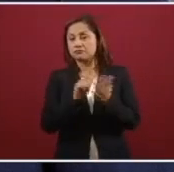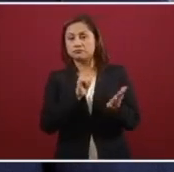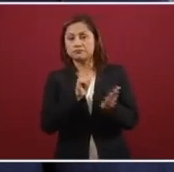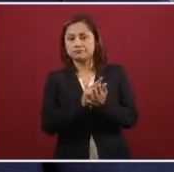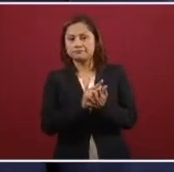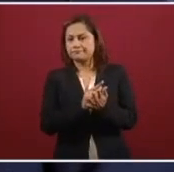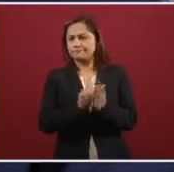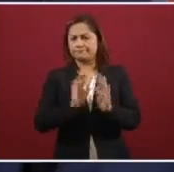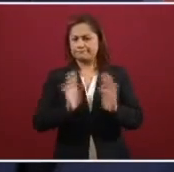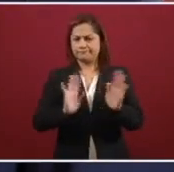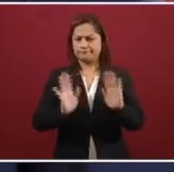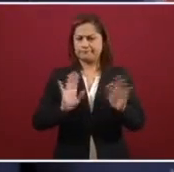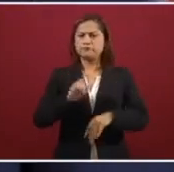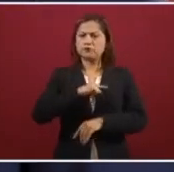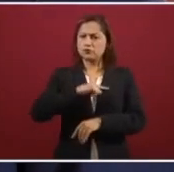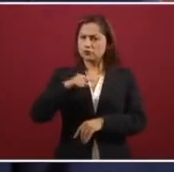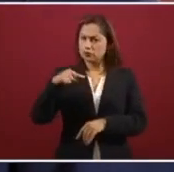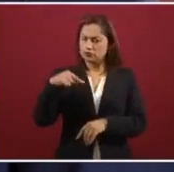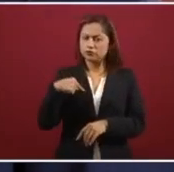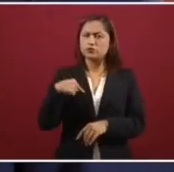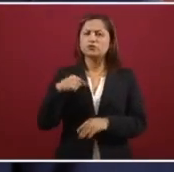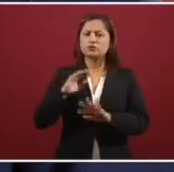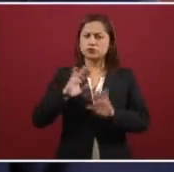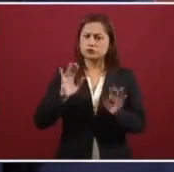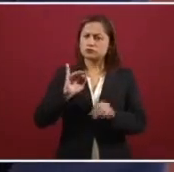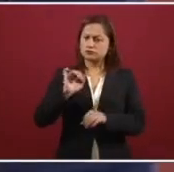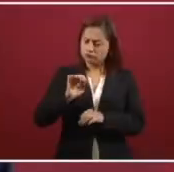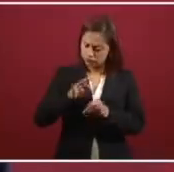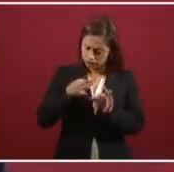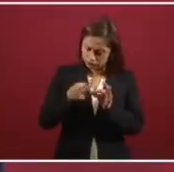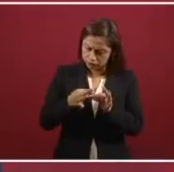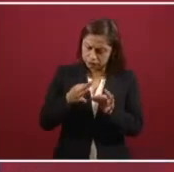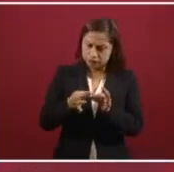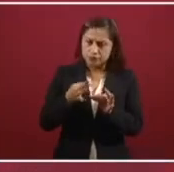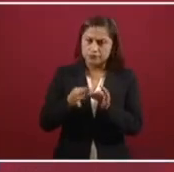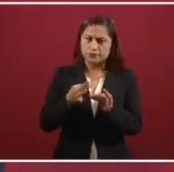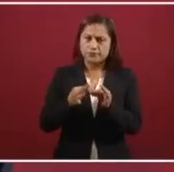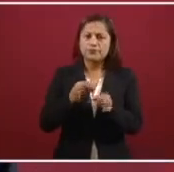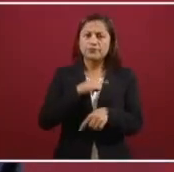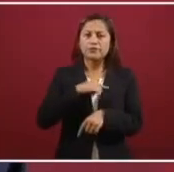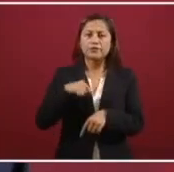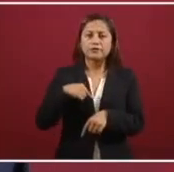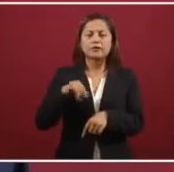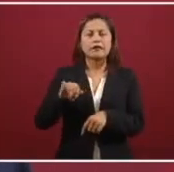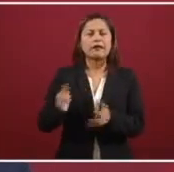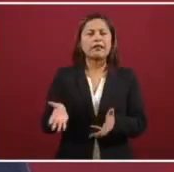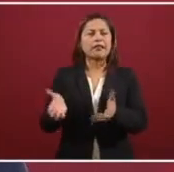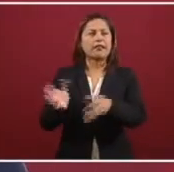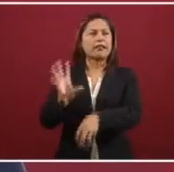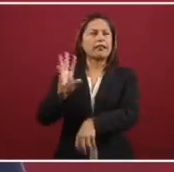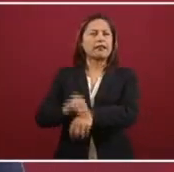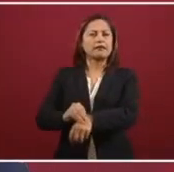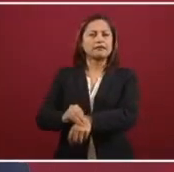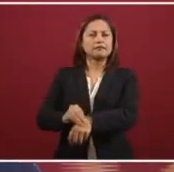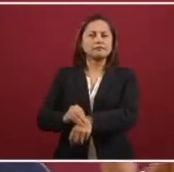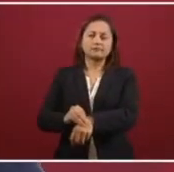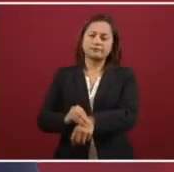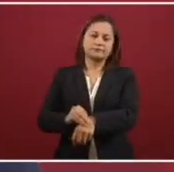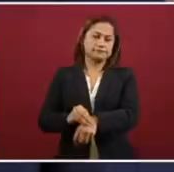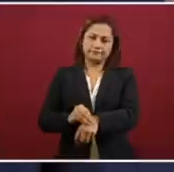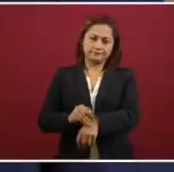El presidente de México, Andrés Manuel López Obrador, expresó su rechazo a las reuniones de funcionarios de su gobierno con los llamados